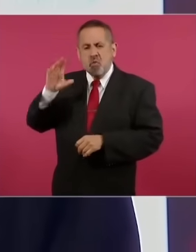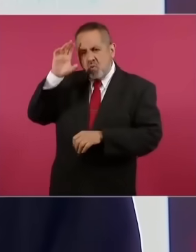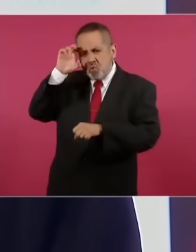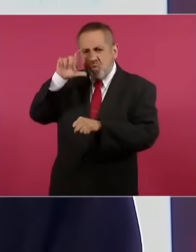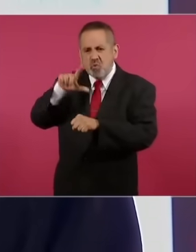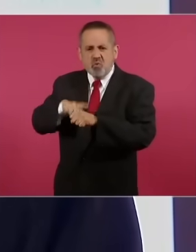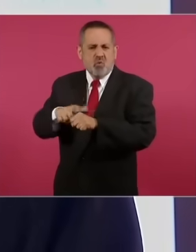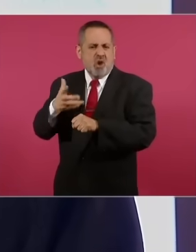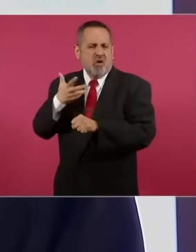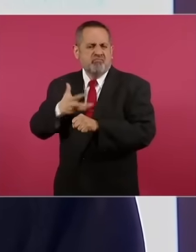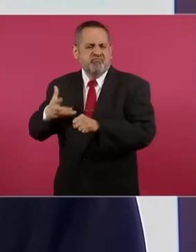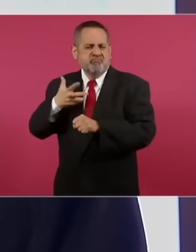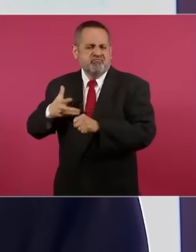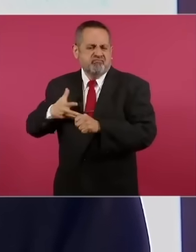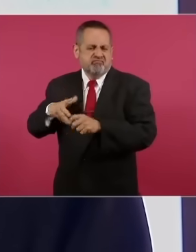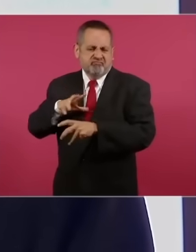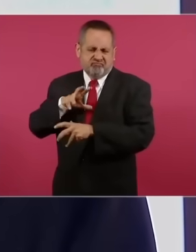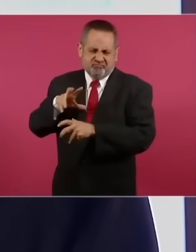cultural.